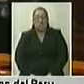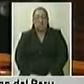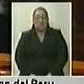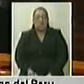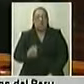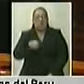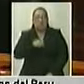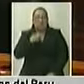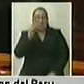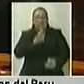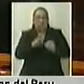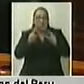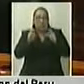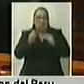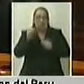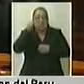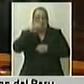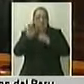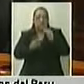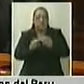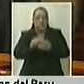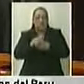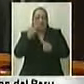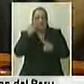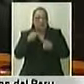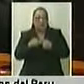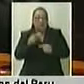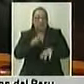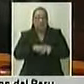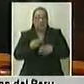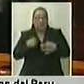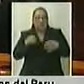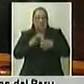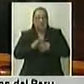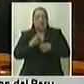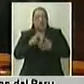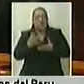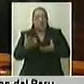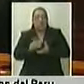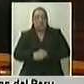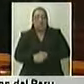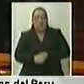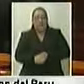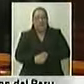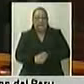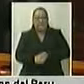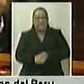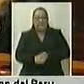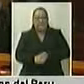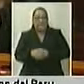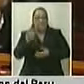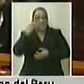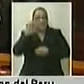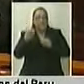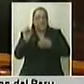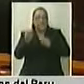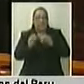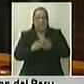de ingeniería el objetivo común que nos une son dos cosas: el ingenio y la